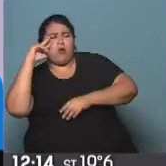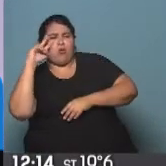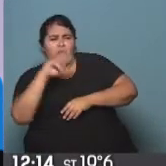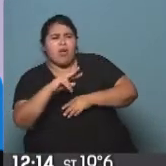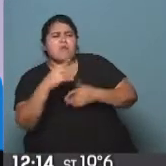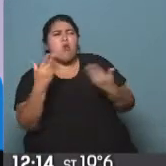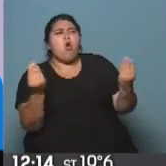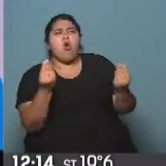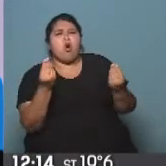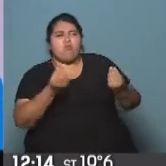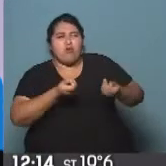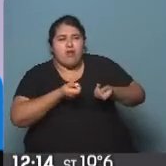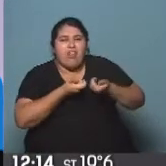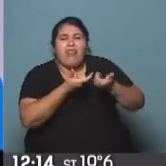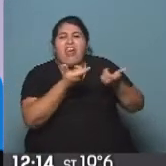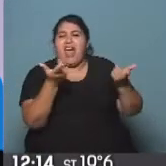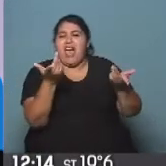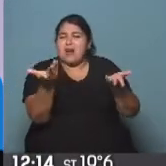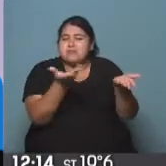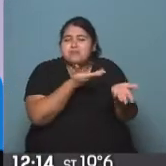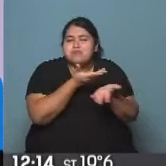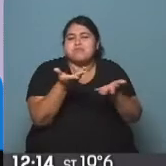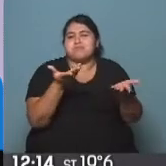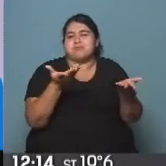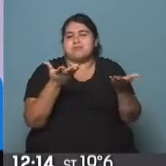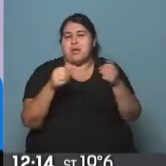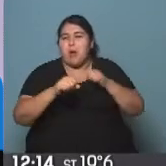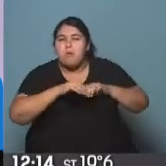dar, nuestro talento,